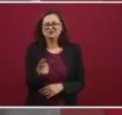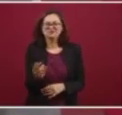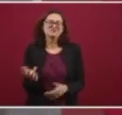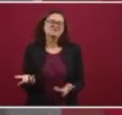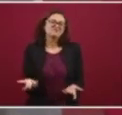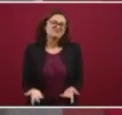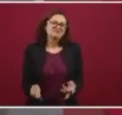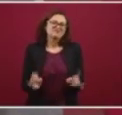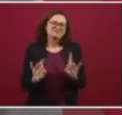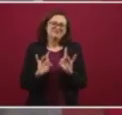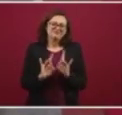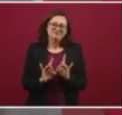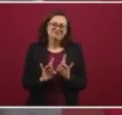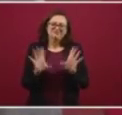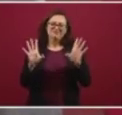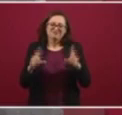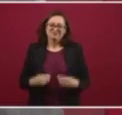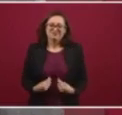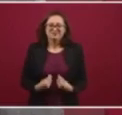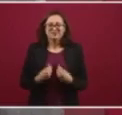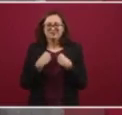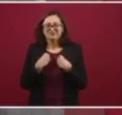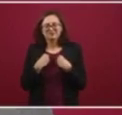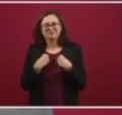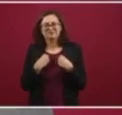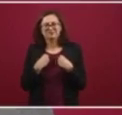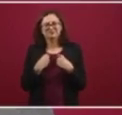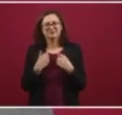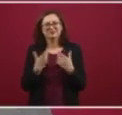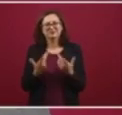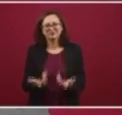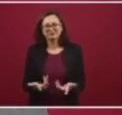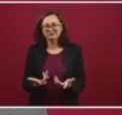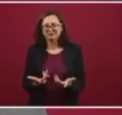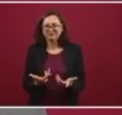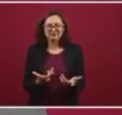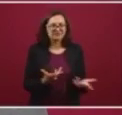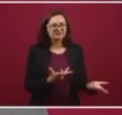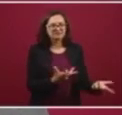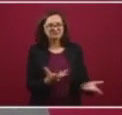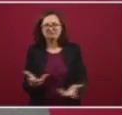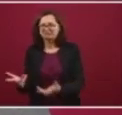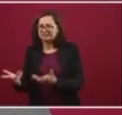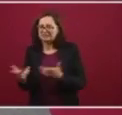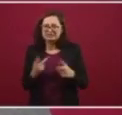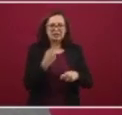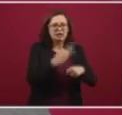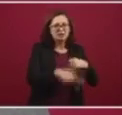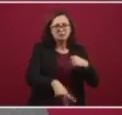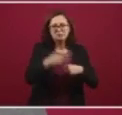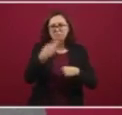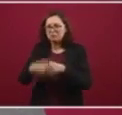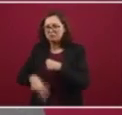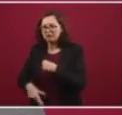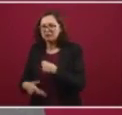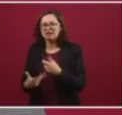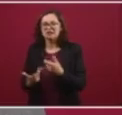exponernos, sin vivir con los riesgos que se